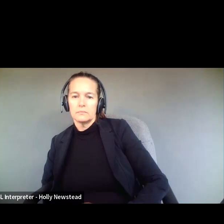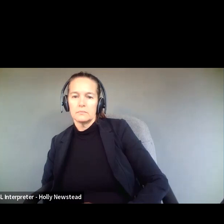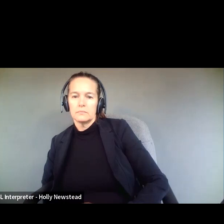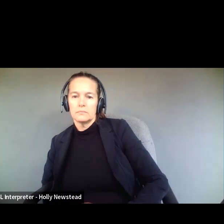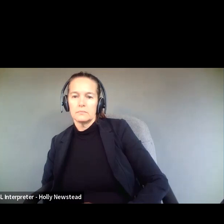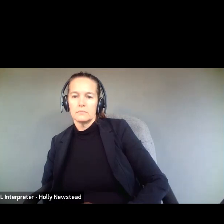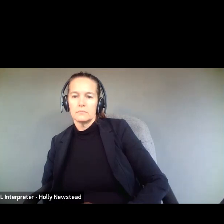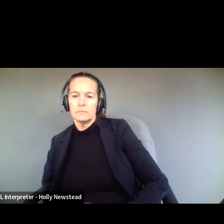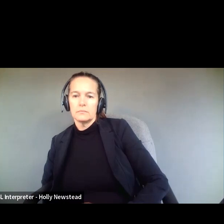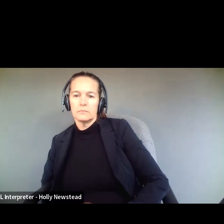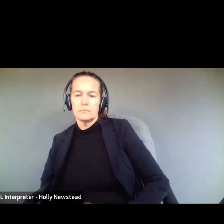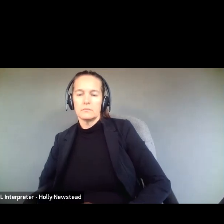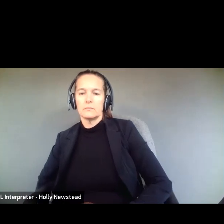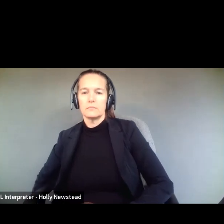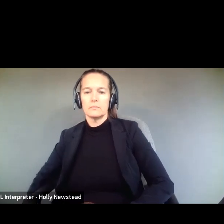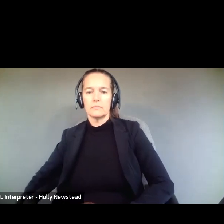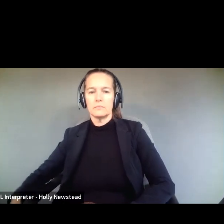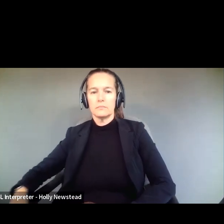nosotros con la